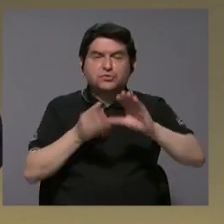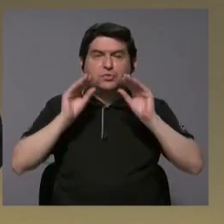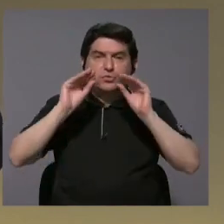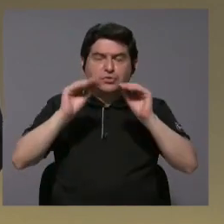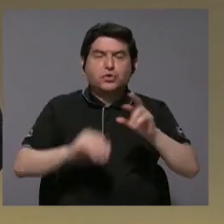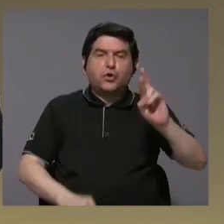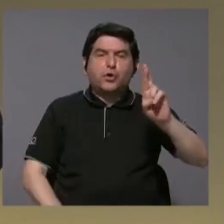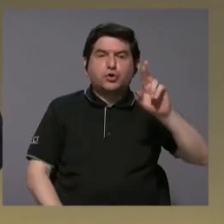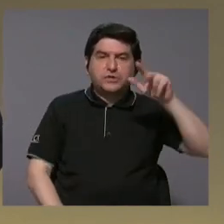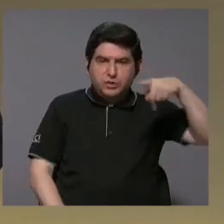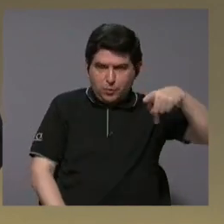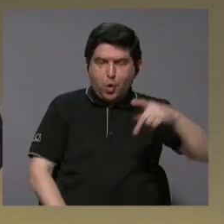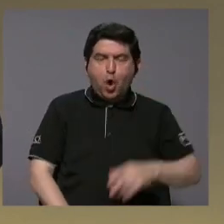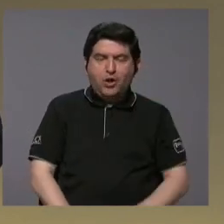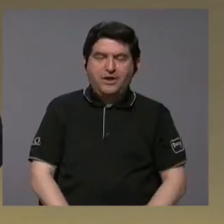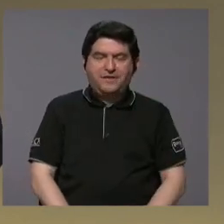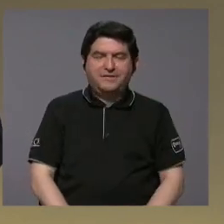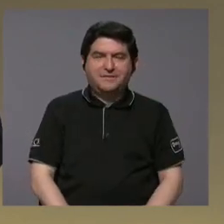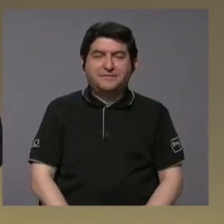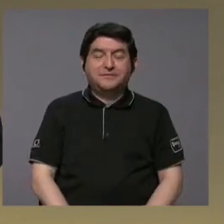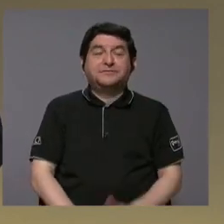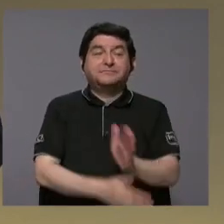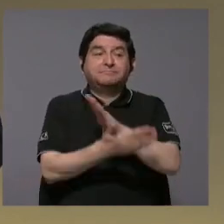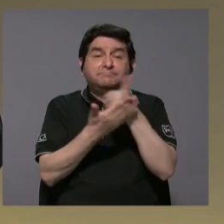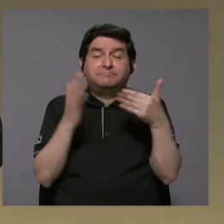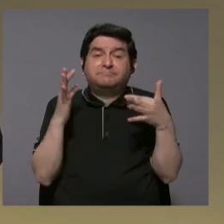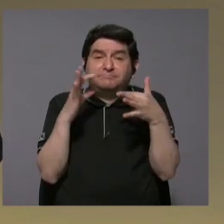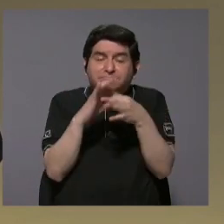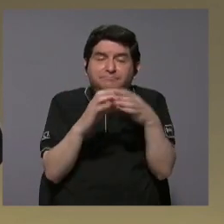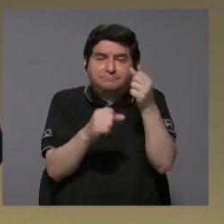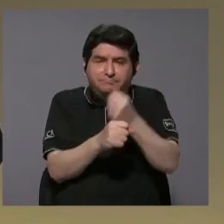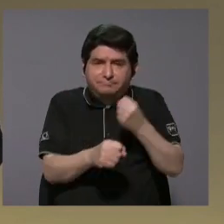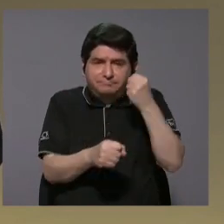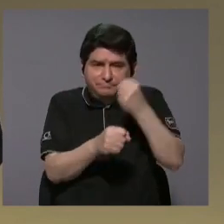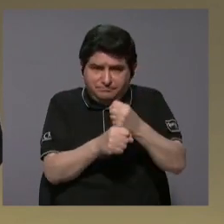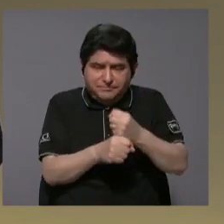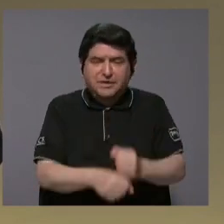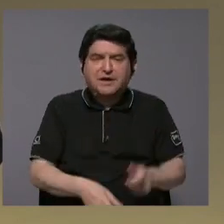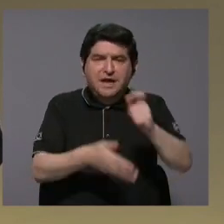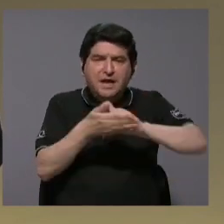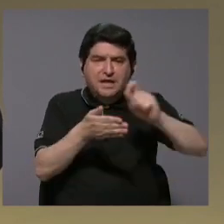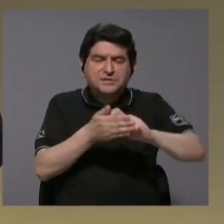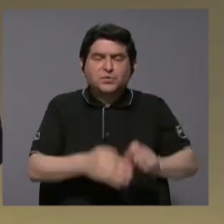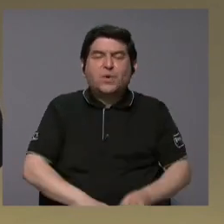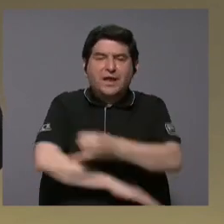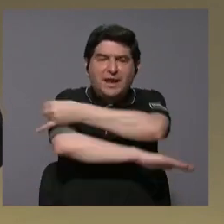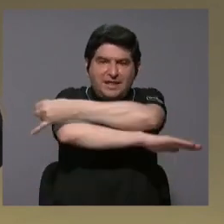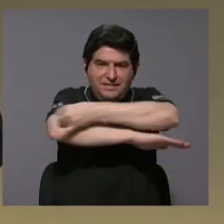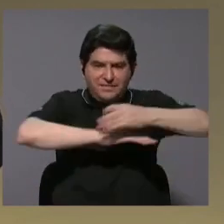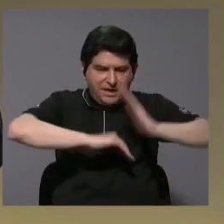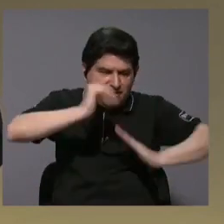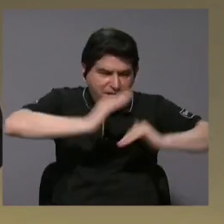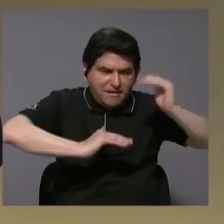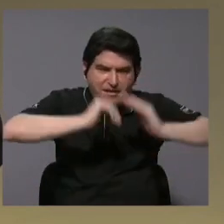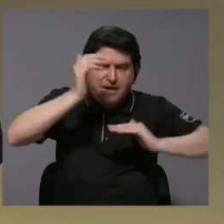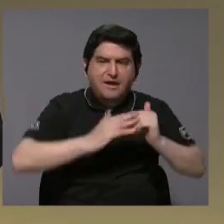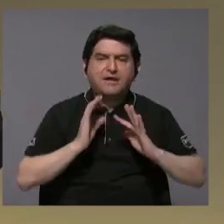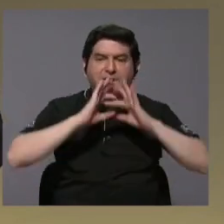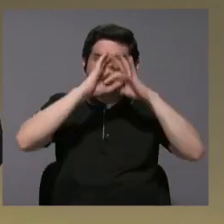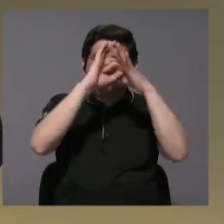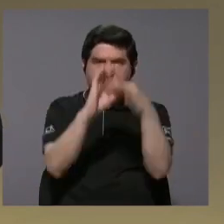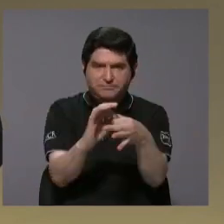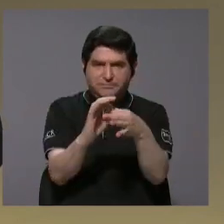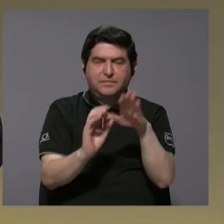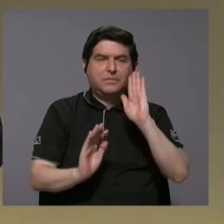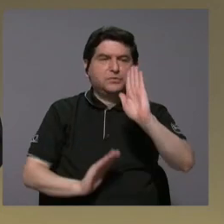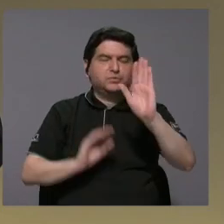enseñando don Rosendo y tienen en parte que ver con un esfuerzo que hicimos en la Escuela de Ingeniería Civil, que en última instancia está relacionado con